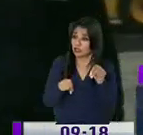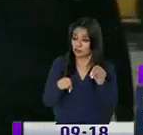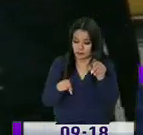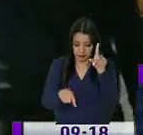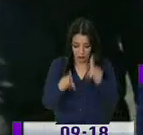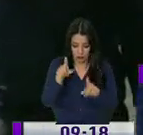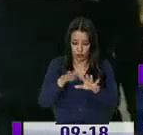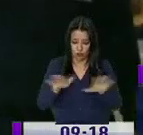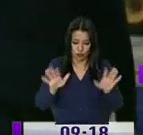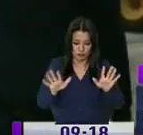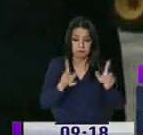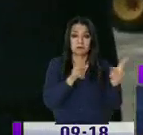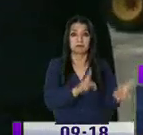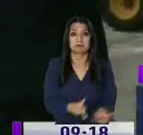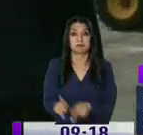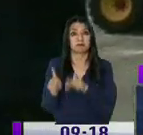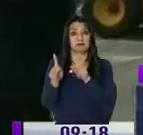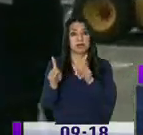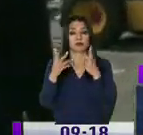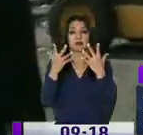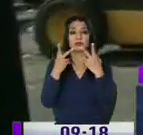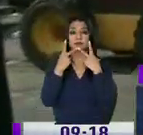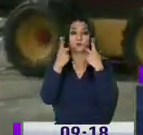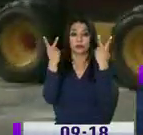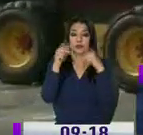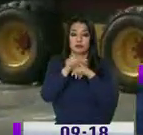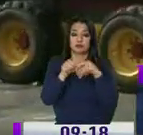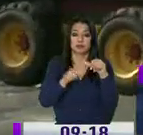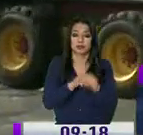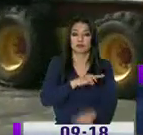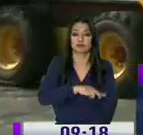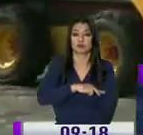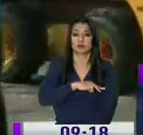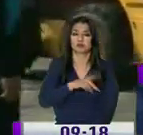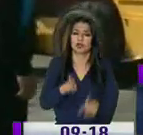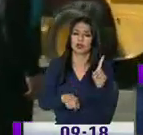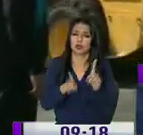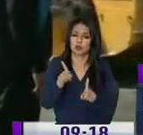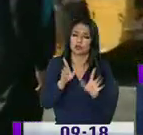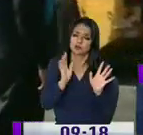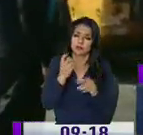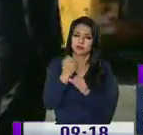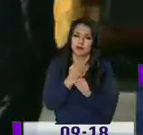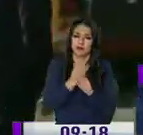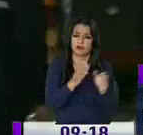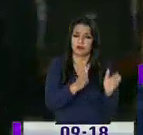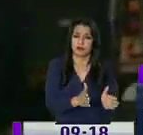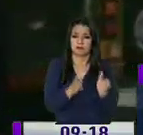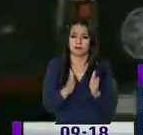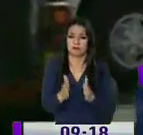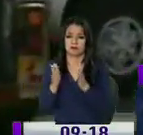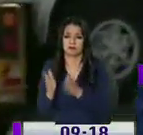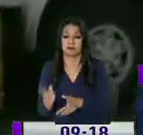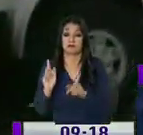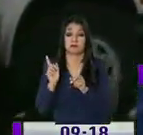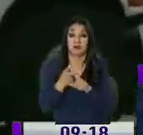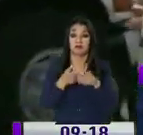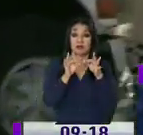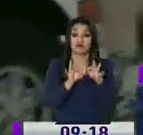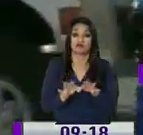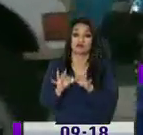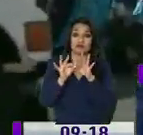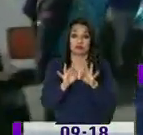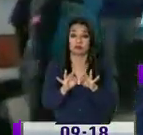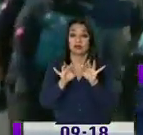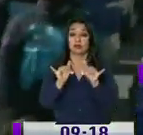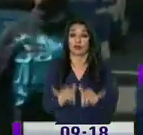etapas. Hemos planificado junto al EMOB, las administraciones zonales, varias etapas de trabajo. La primera es restaurar lo que se puede hacer a